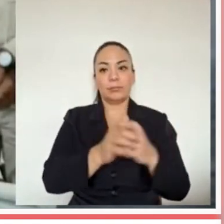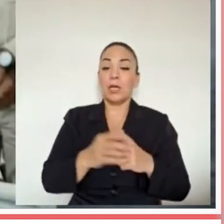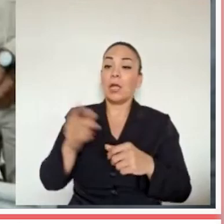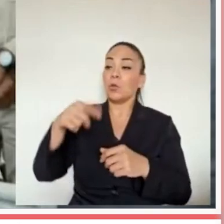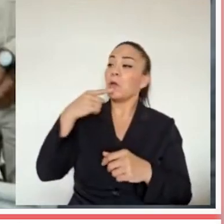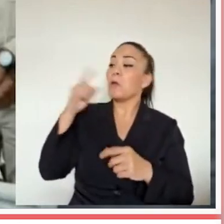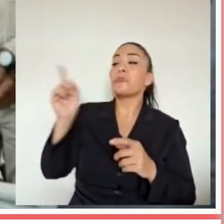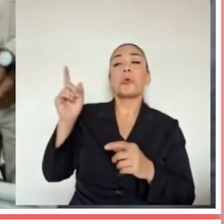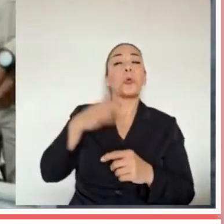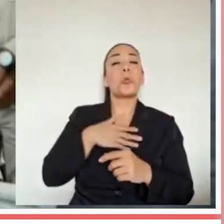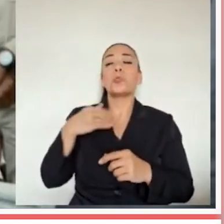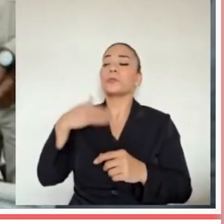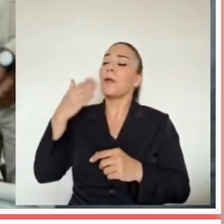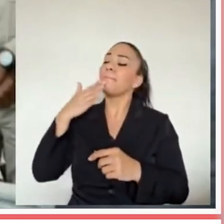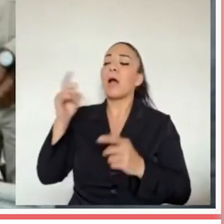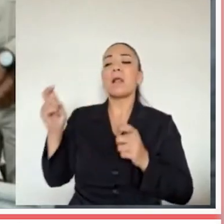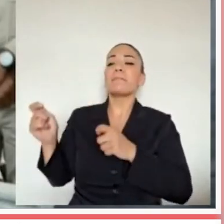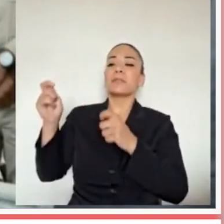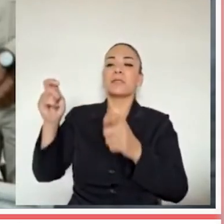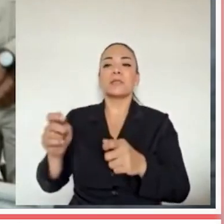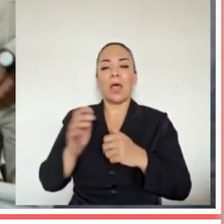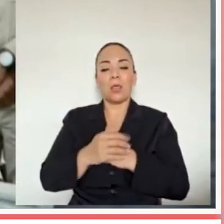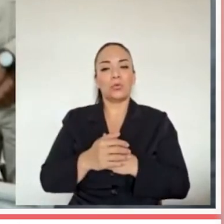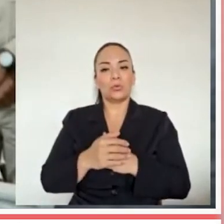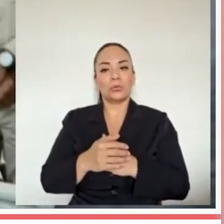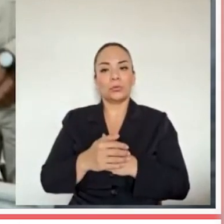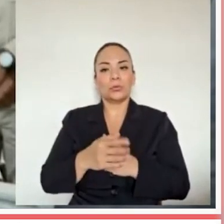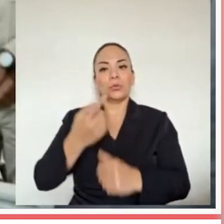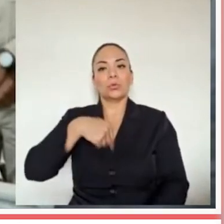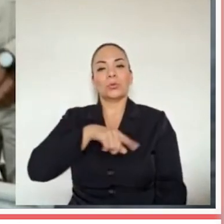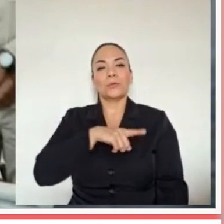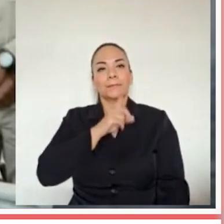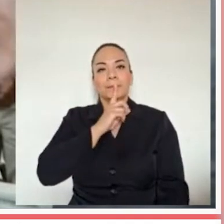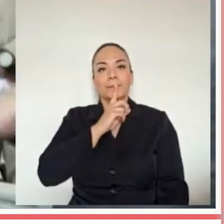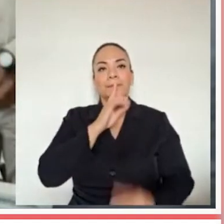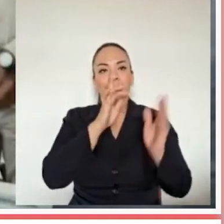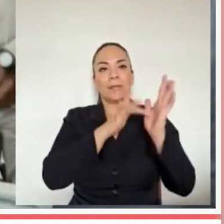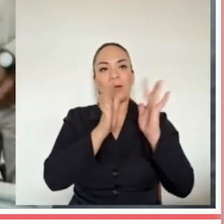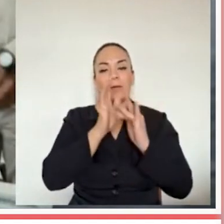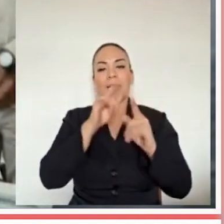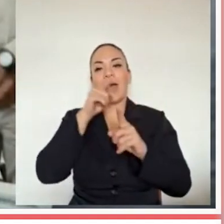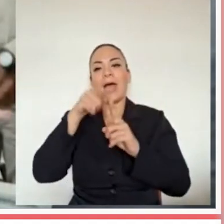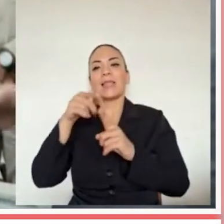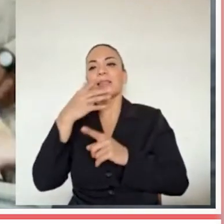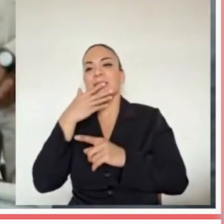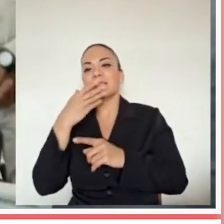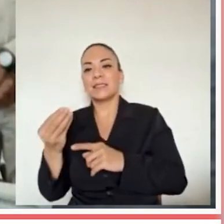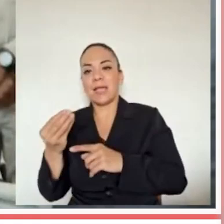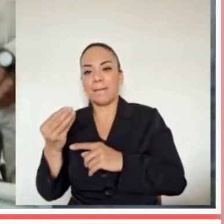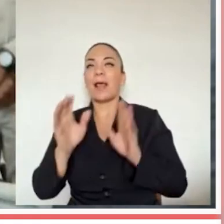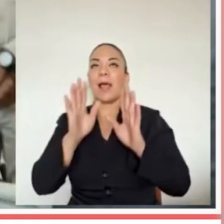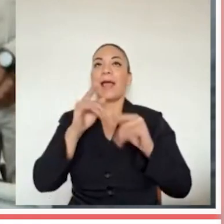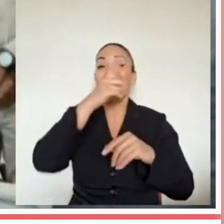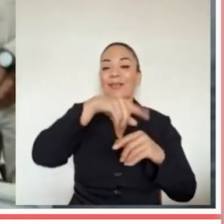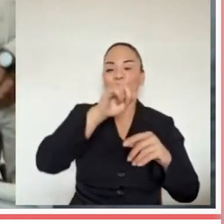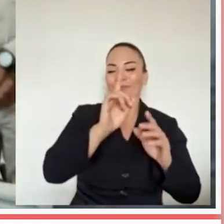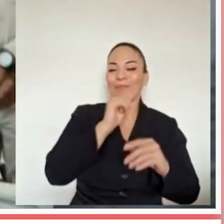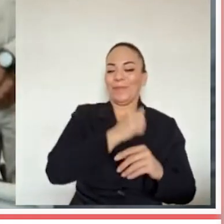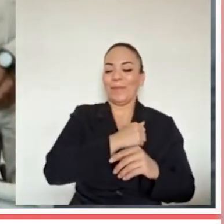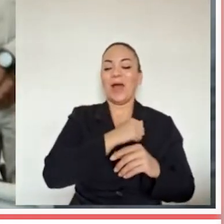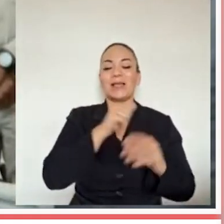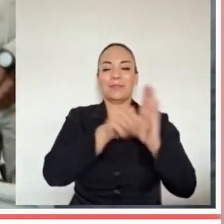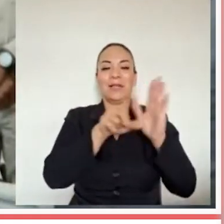presentados, calladitos, de abril a diciembre. No dijeron nada, no dijeron vamos a redactarlo, no.